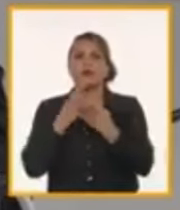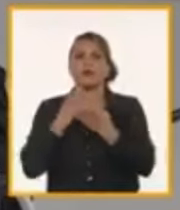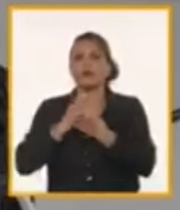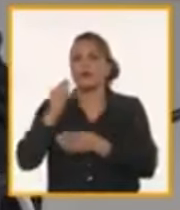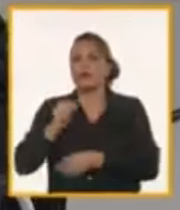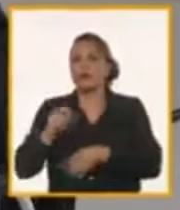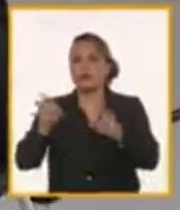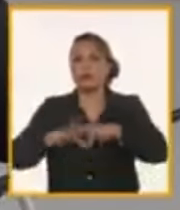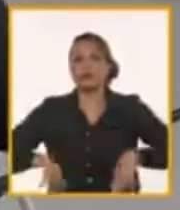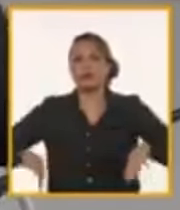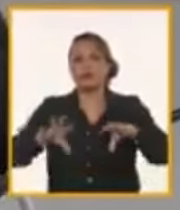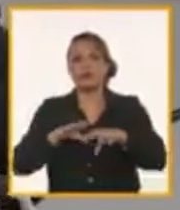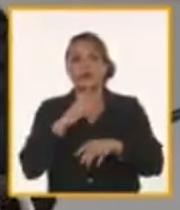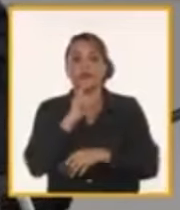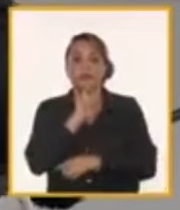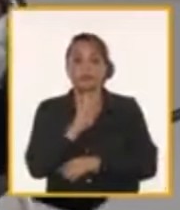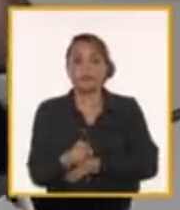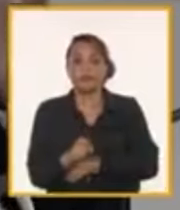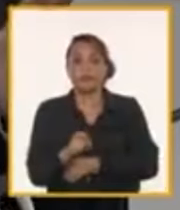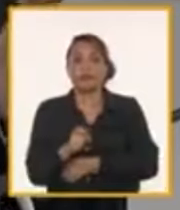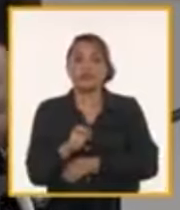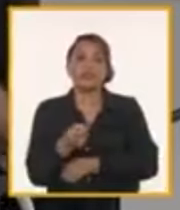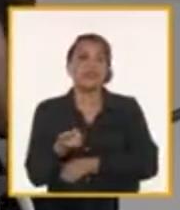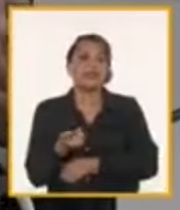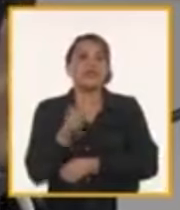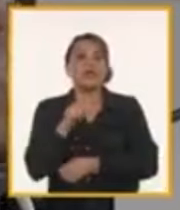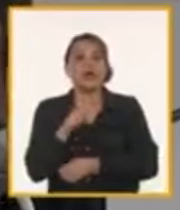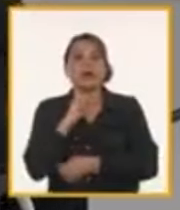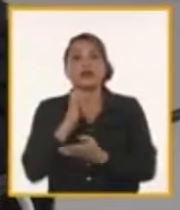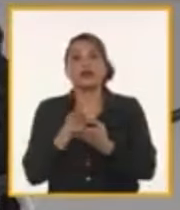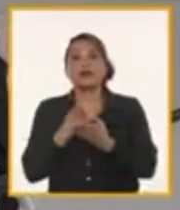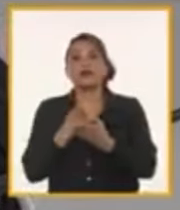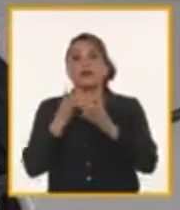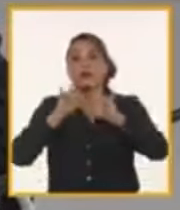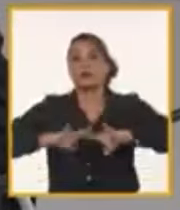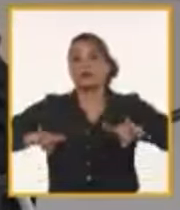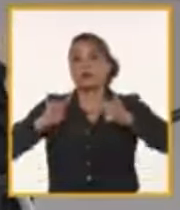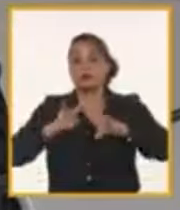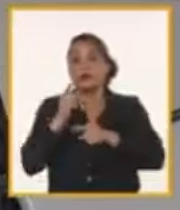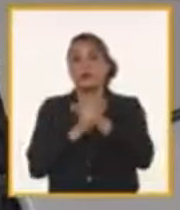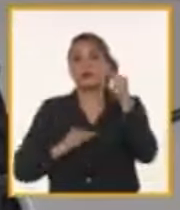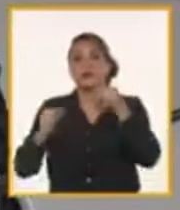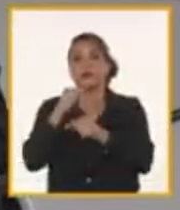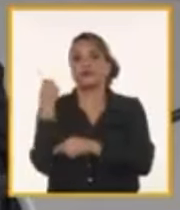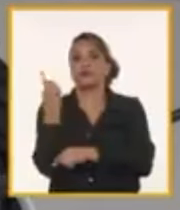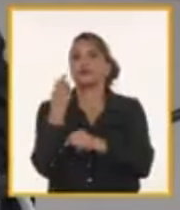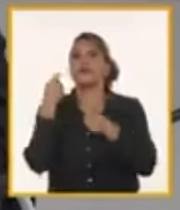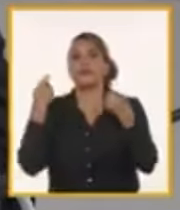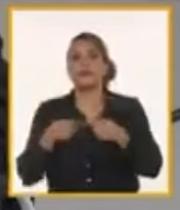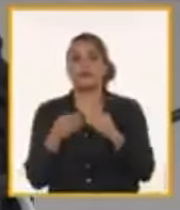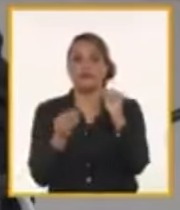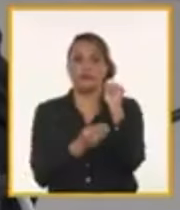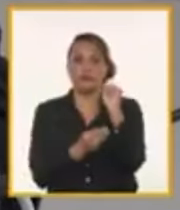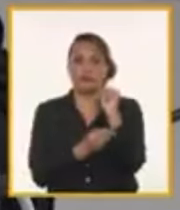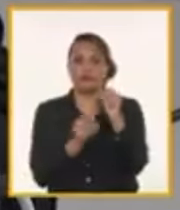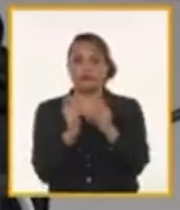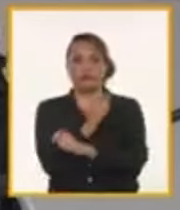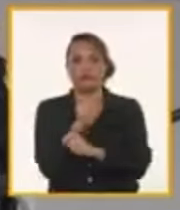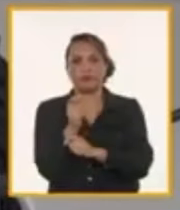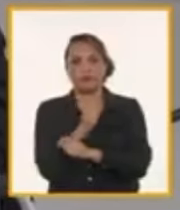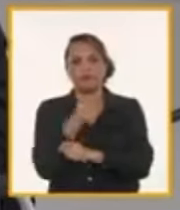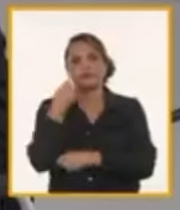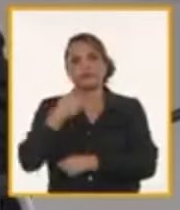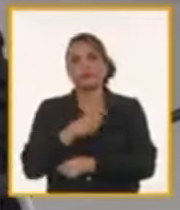situación de vulnerabilidad y que nuestras instituciones y organizaciones que también es prioridad para nosotros fortalecerlas en este curso tienen que